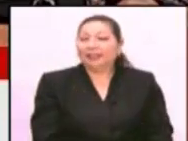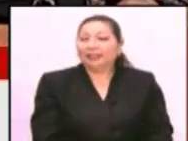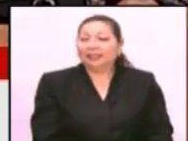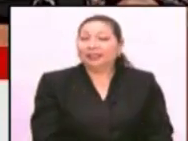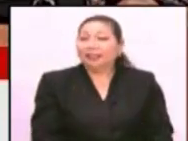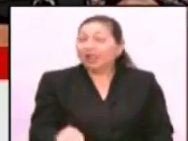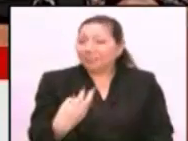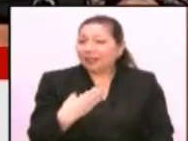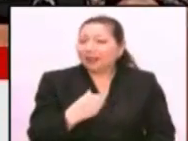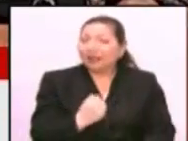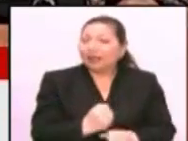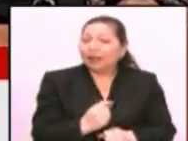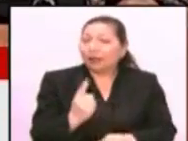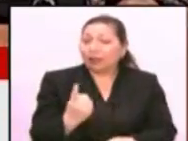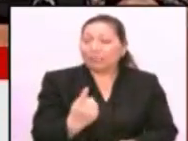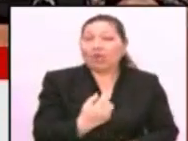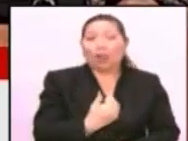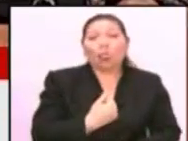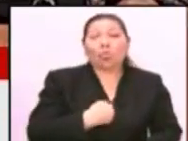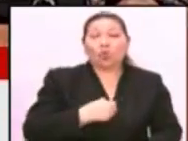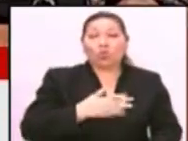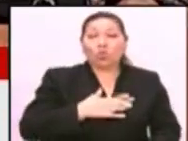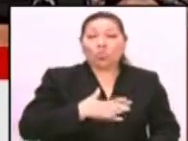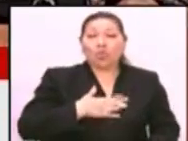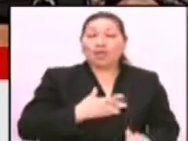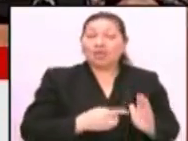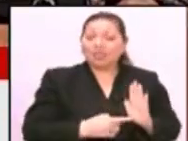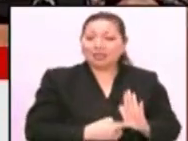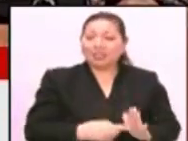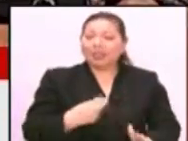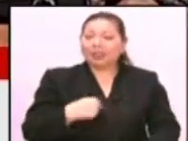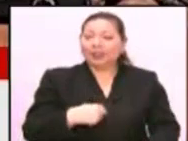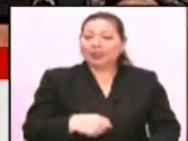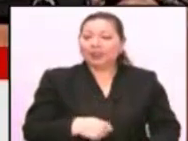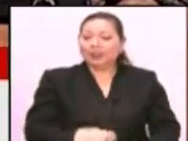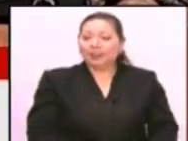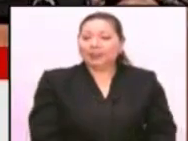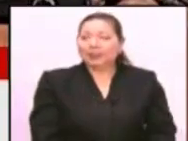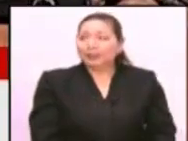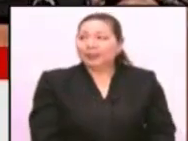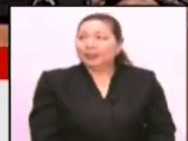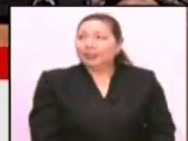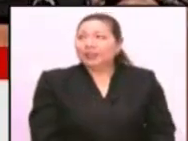que nos diga el plan de trabajo que cada empresario o cada empresa tiene que presentarnos a nosotros.